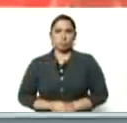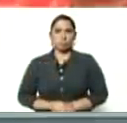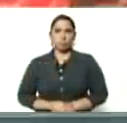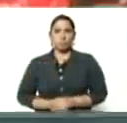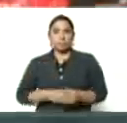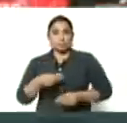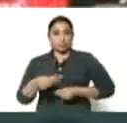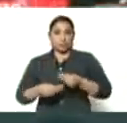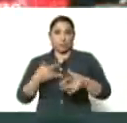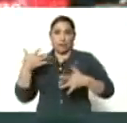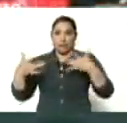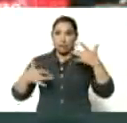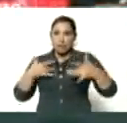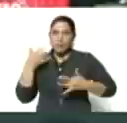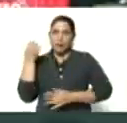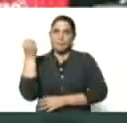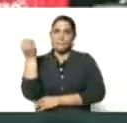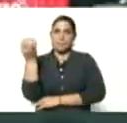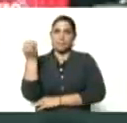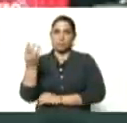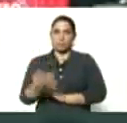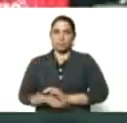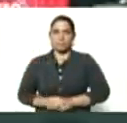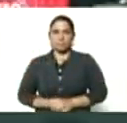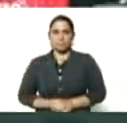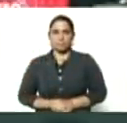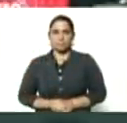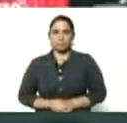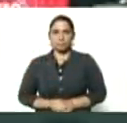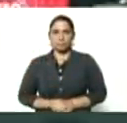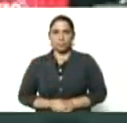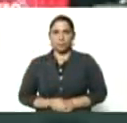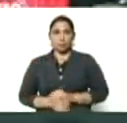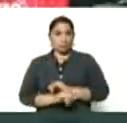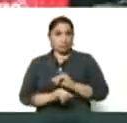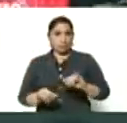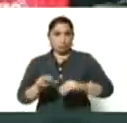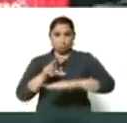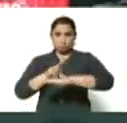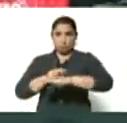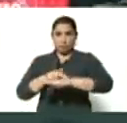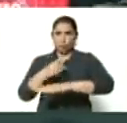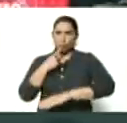hicimos un acto en Miraflores. Ya los médicos nos habían dicho